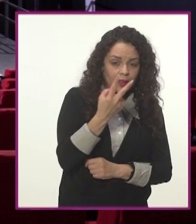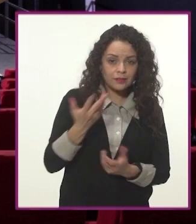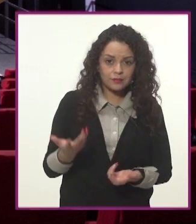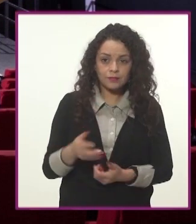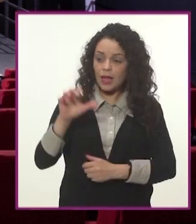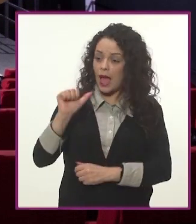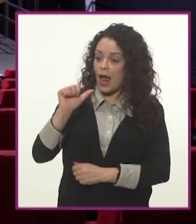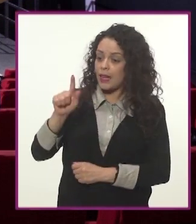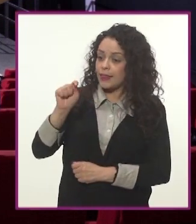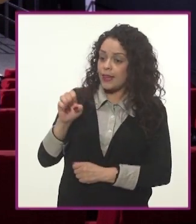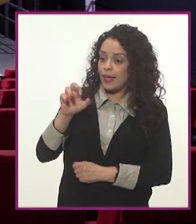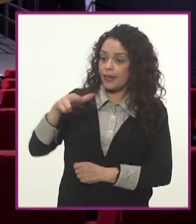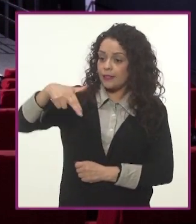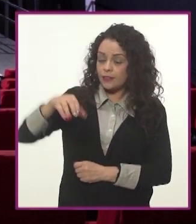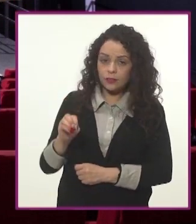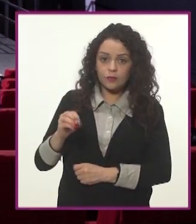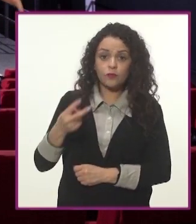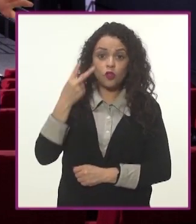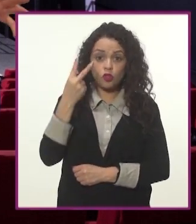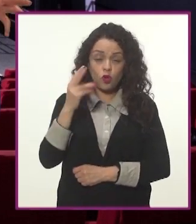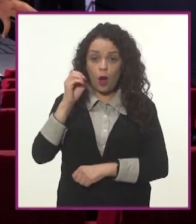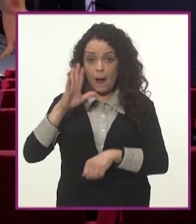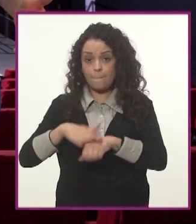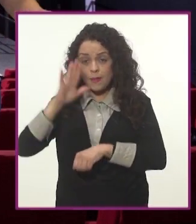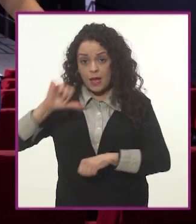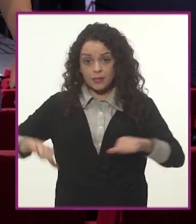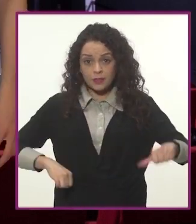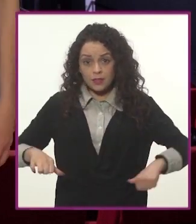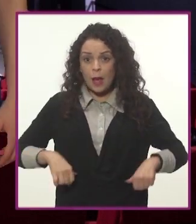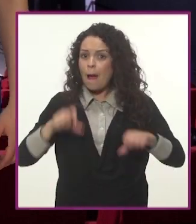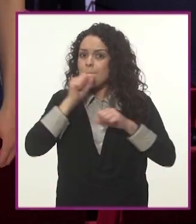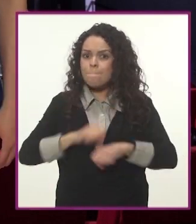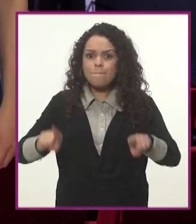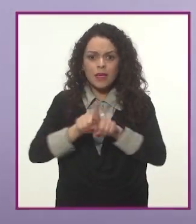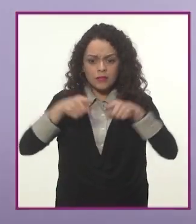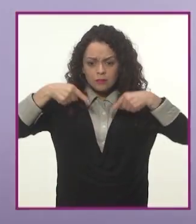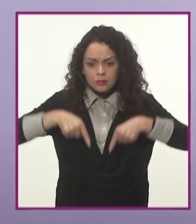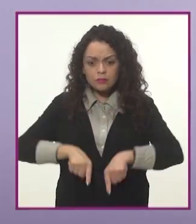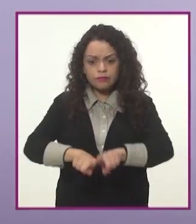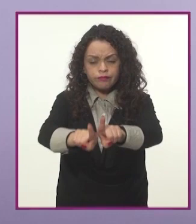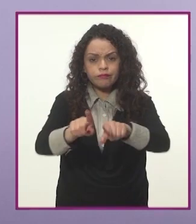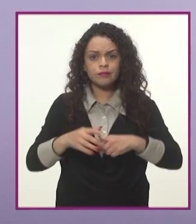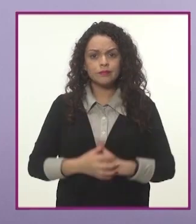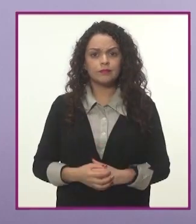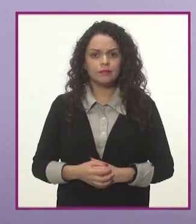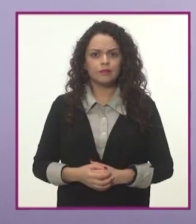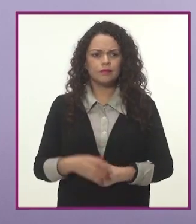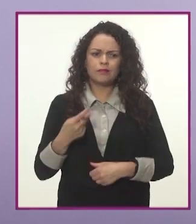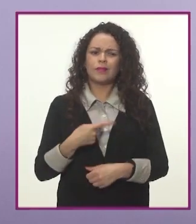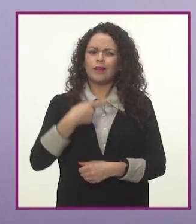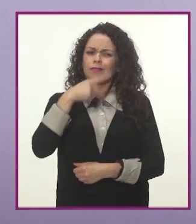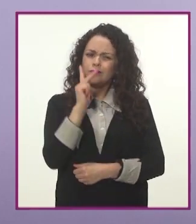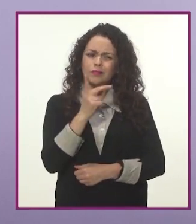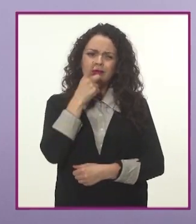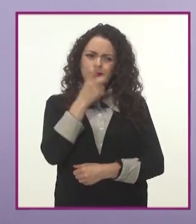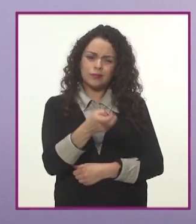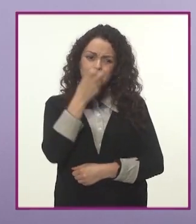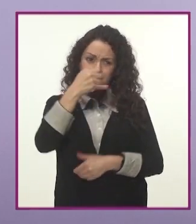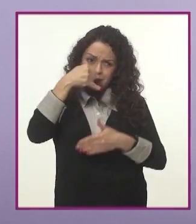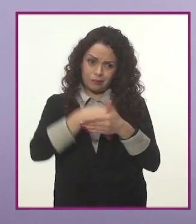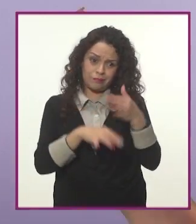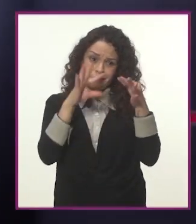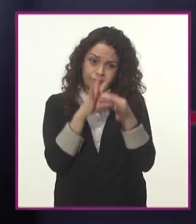alterno, las dos acciones o más están sucediendo al mismo tiempo. ¿Pero no habíamos dicho que no nos íbamos a clavar en la